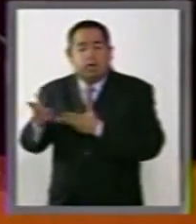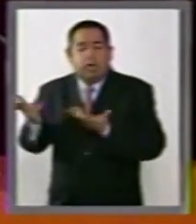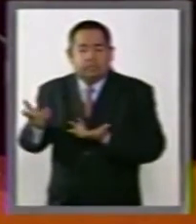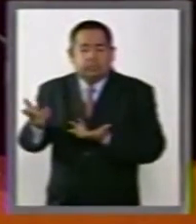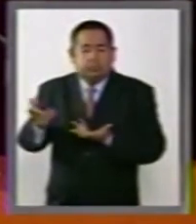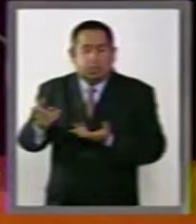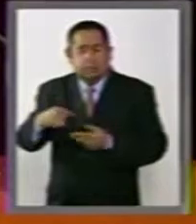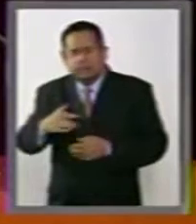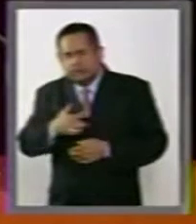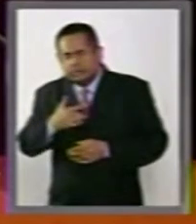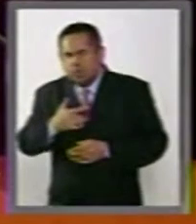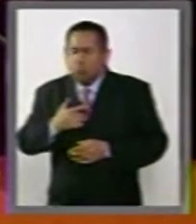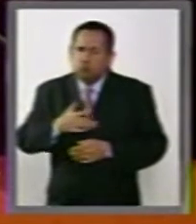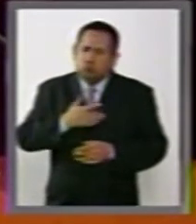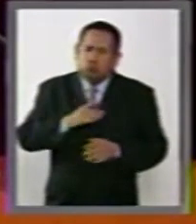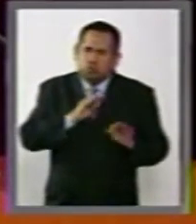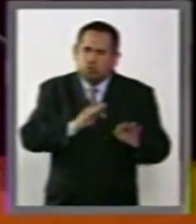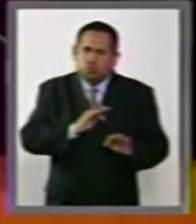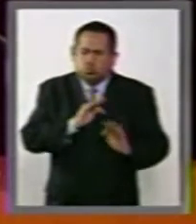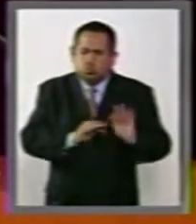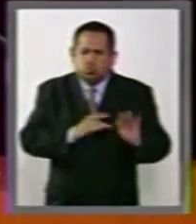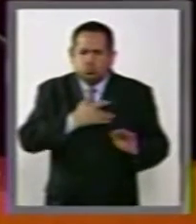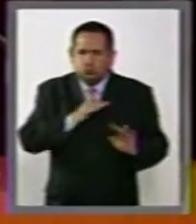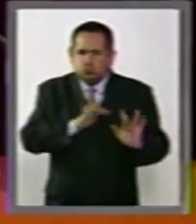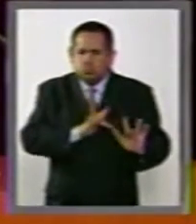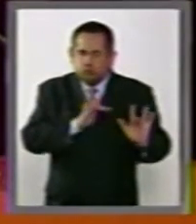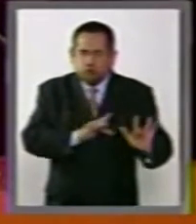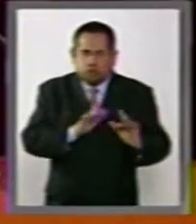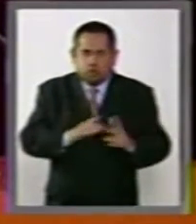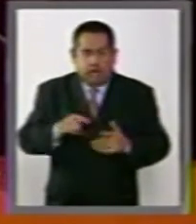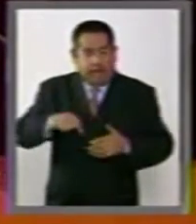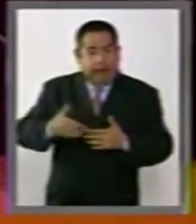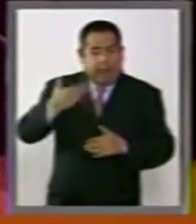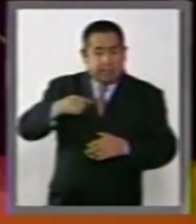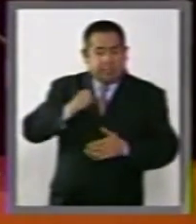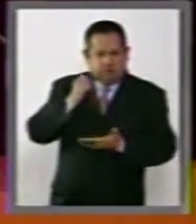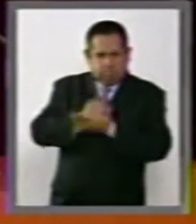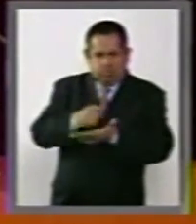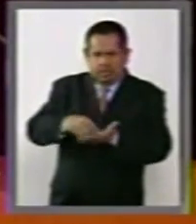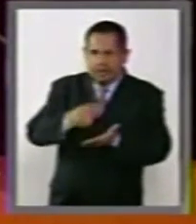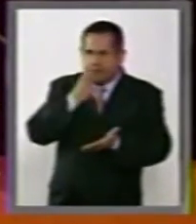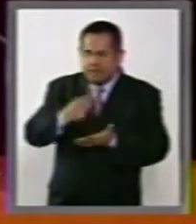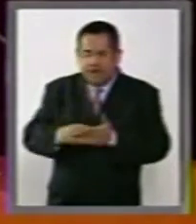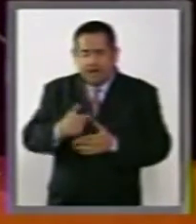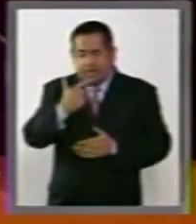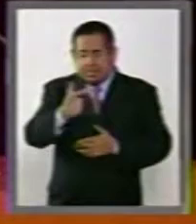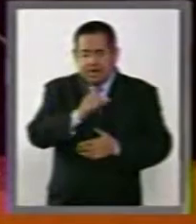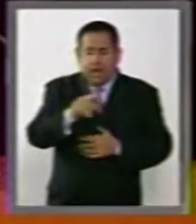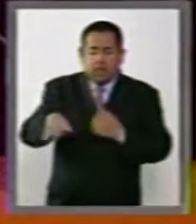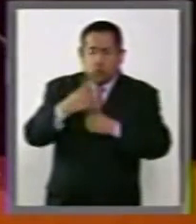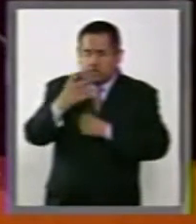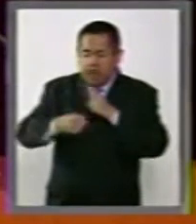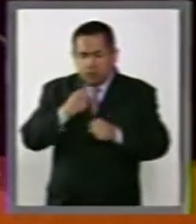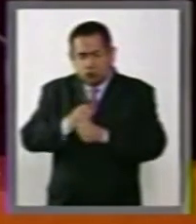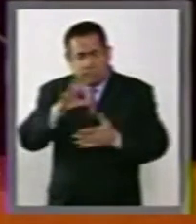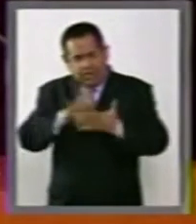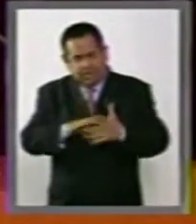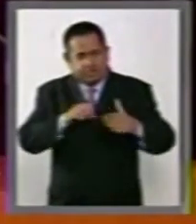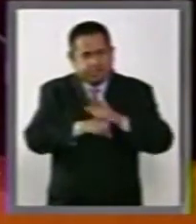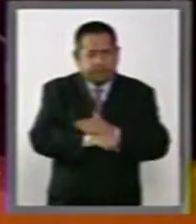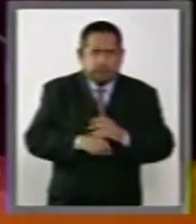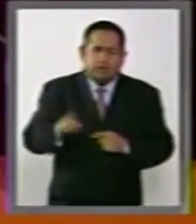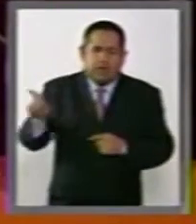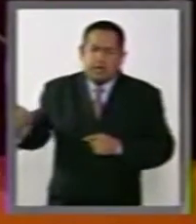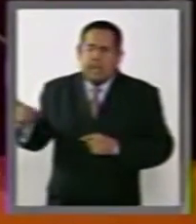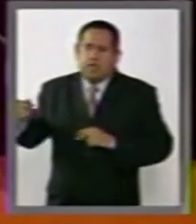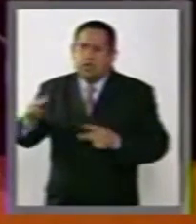les tuvieron consideración. Y cuando aquí la penalización era de 7 a 14 años de prisión, pues allá nos